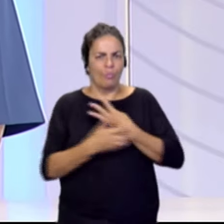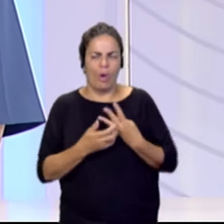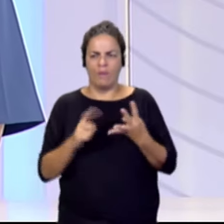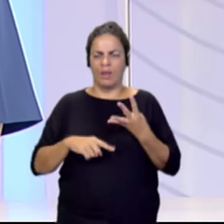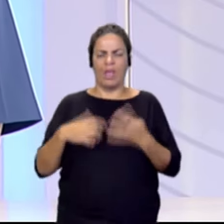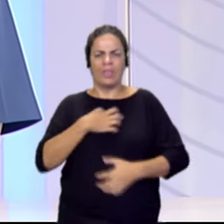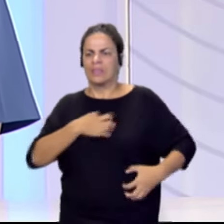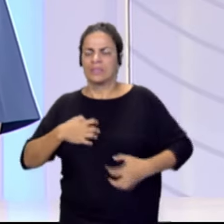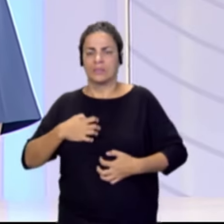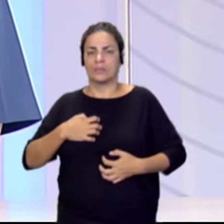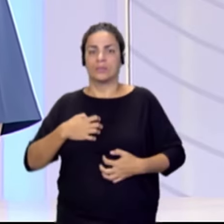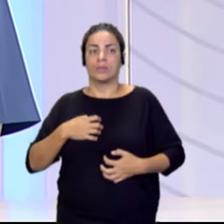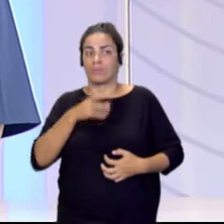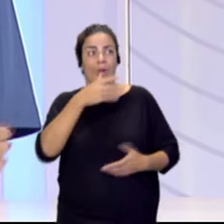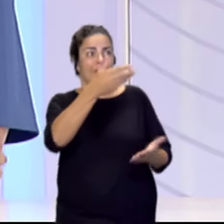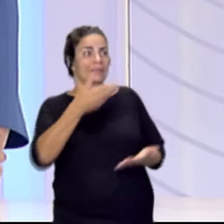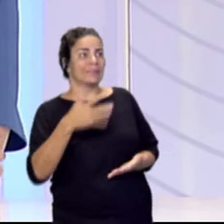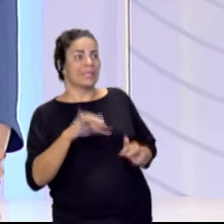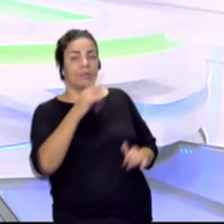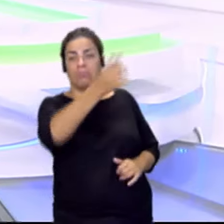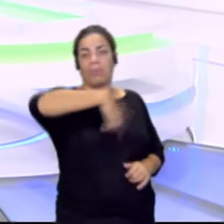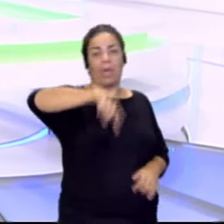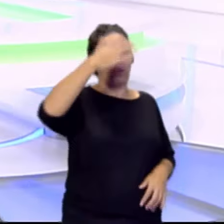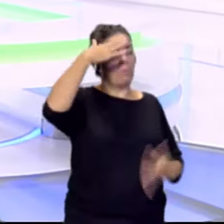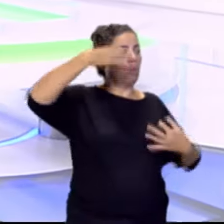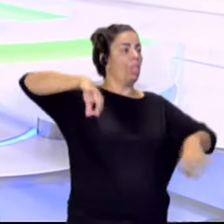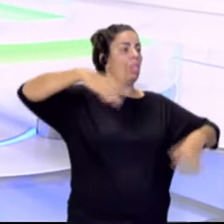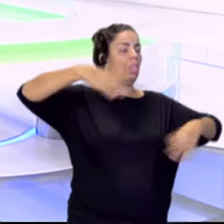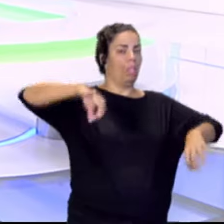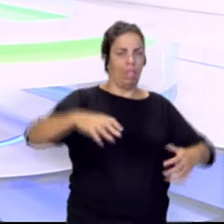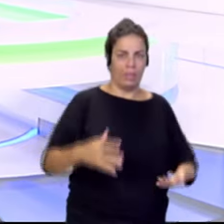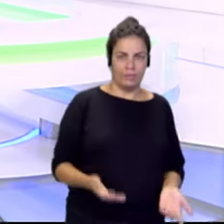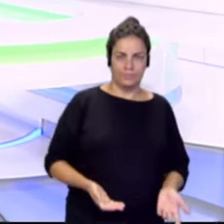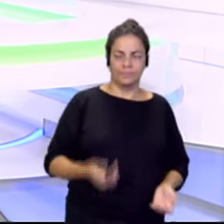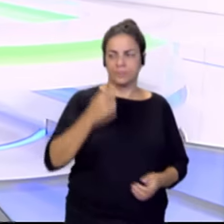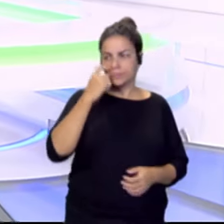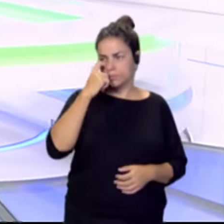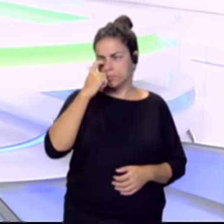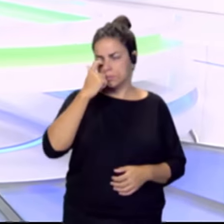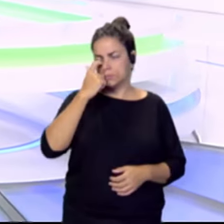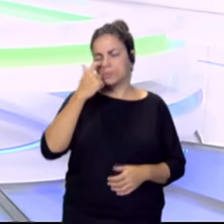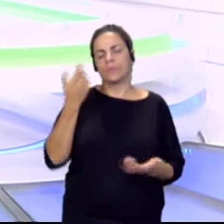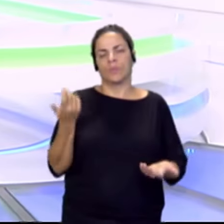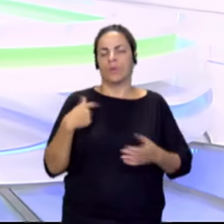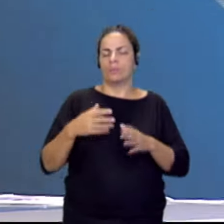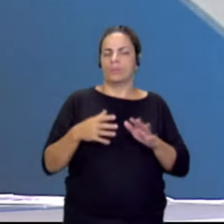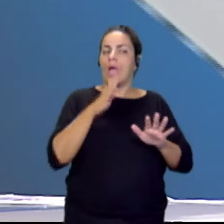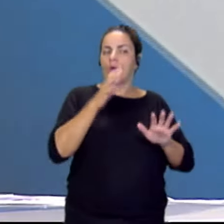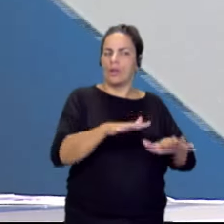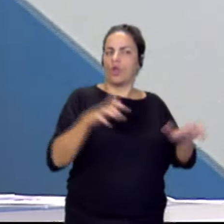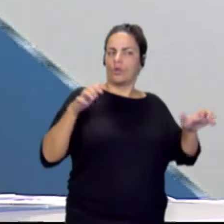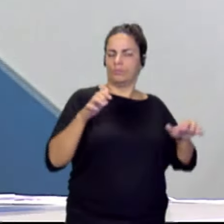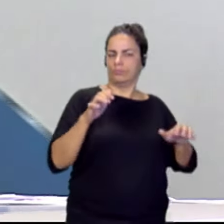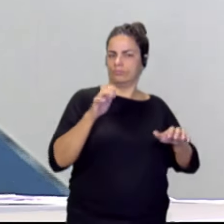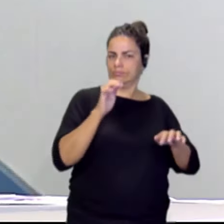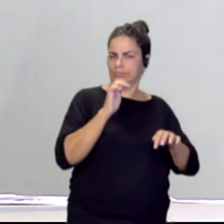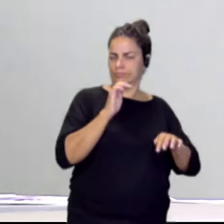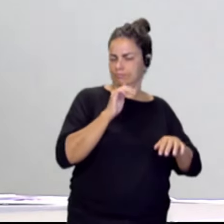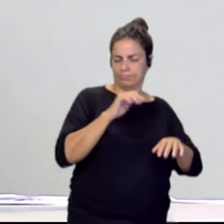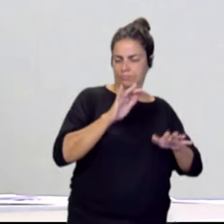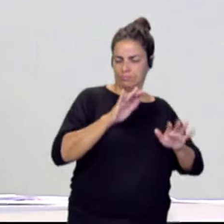porque nadie les ayuda. Y vamos a seguir, si les parece, mirando a Madrid, pero a otro punto, fuera del Congreso de los Diputados, porque allí